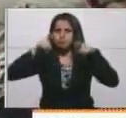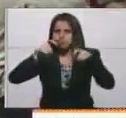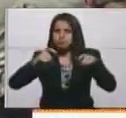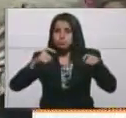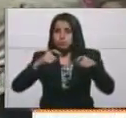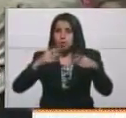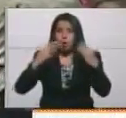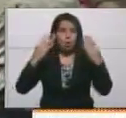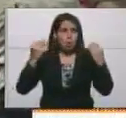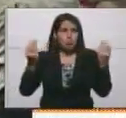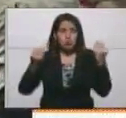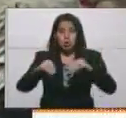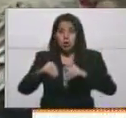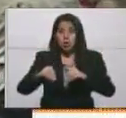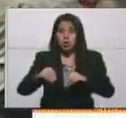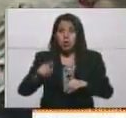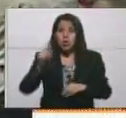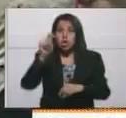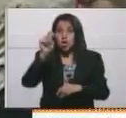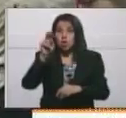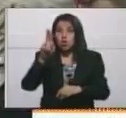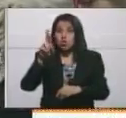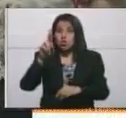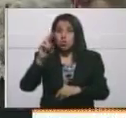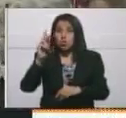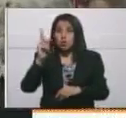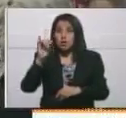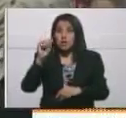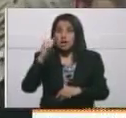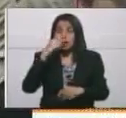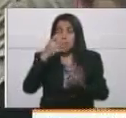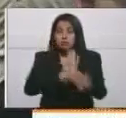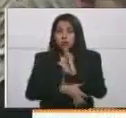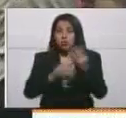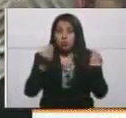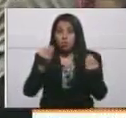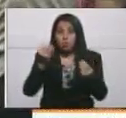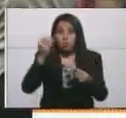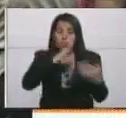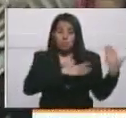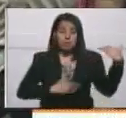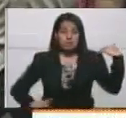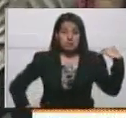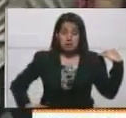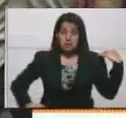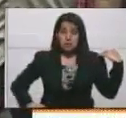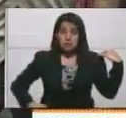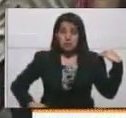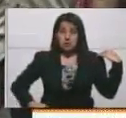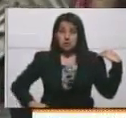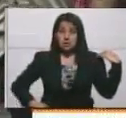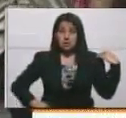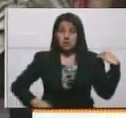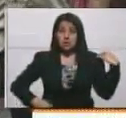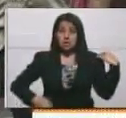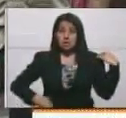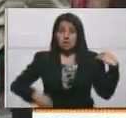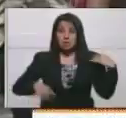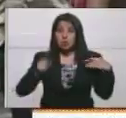estuve también en Turquía, primera visita de Estado de un presidente de la República a la República de